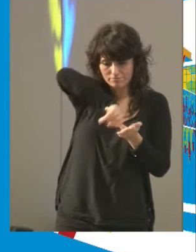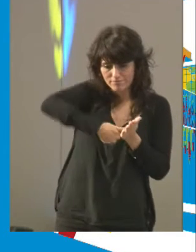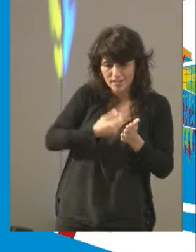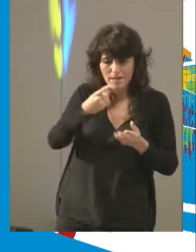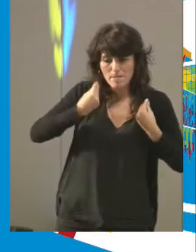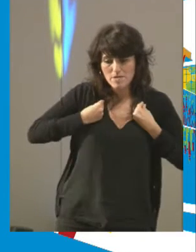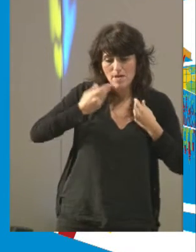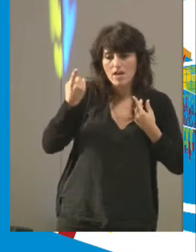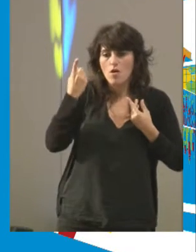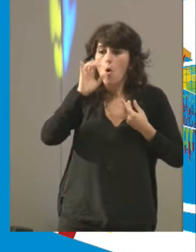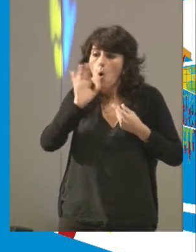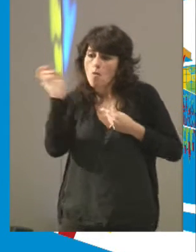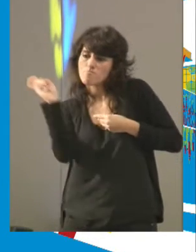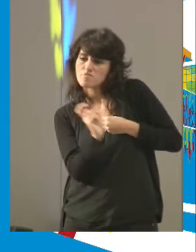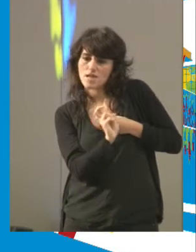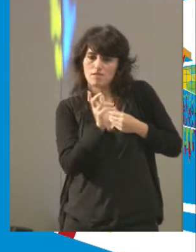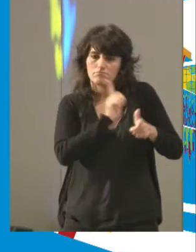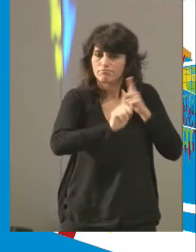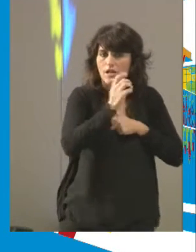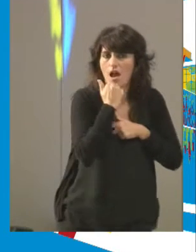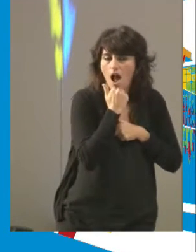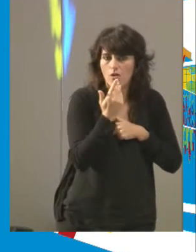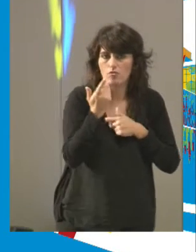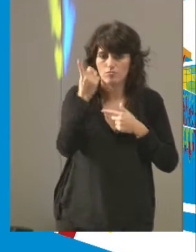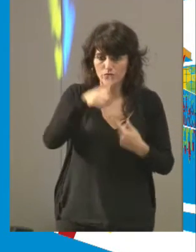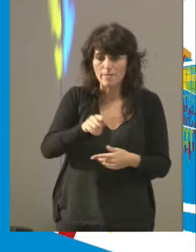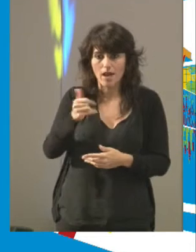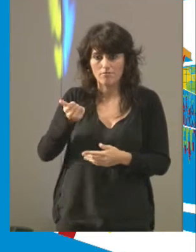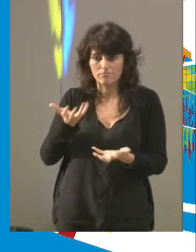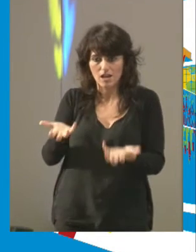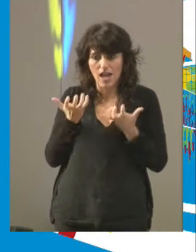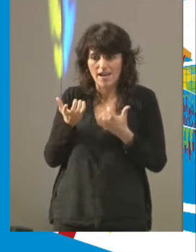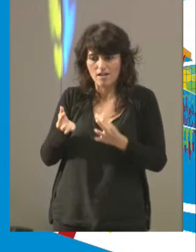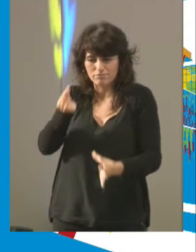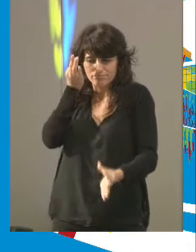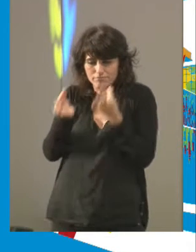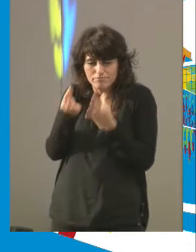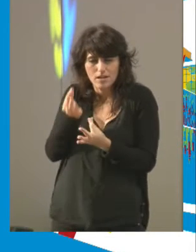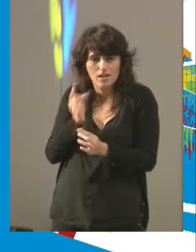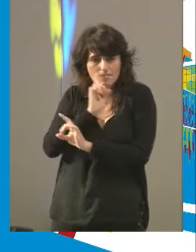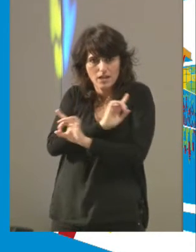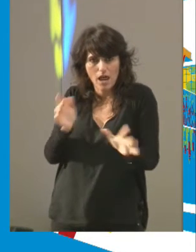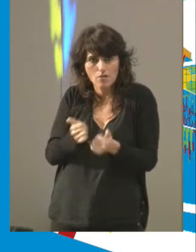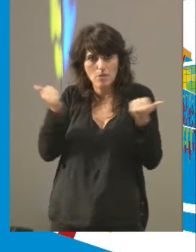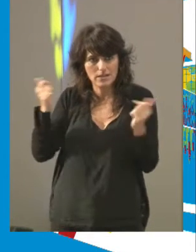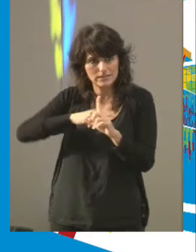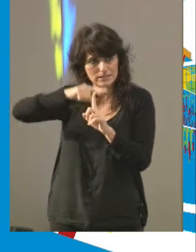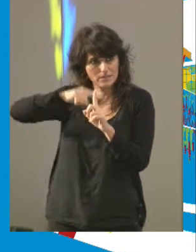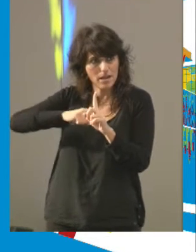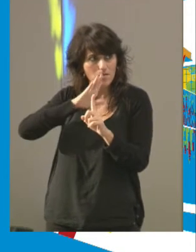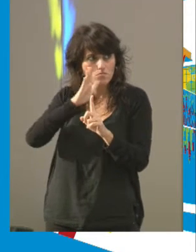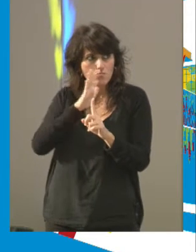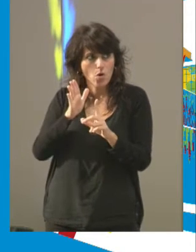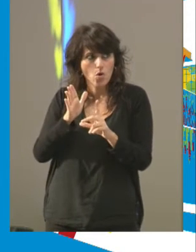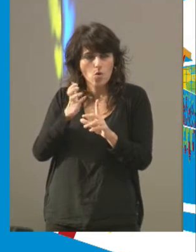viven como los que estaban de paso. También ganamos, evidentemente, un nivel de precisión territorial muy importante, en tanto que nos íbamos